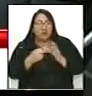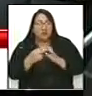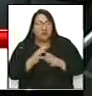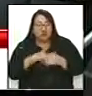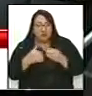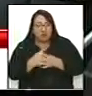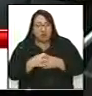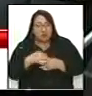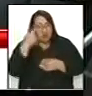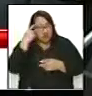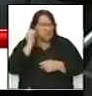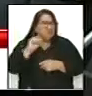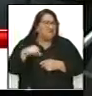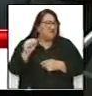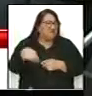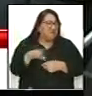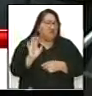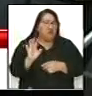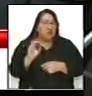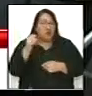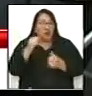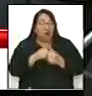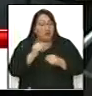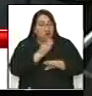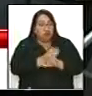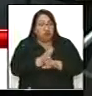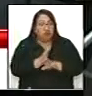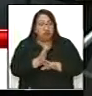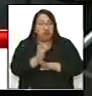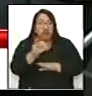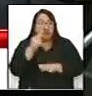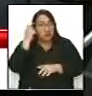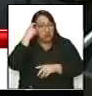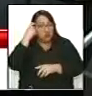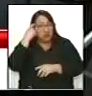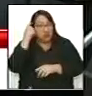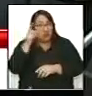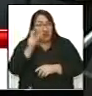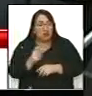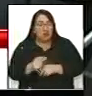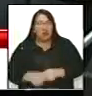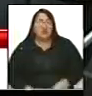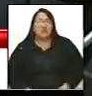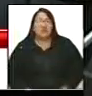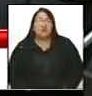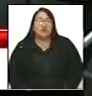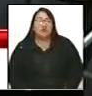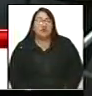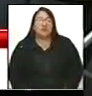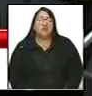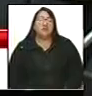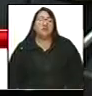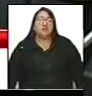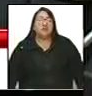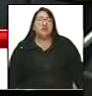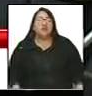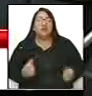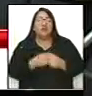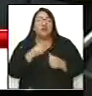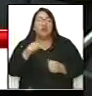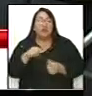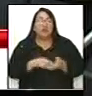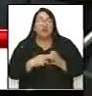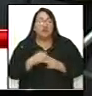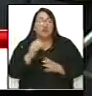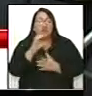subestimados, tanto por sus desarrollos de inteligencias, por lo que ellos podrían proponer. Debido a ello, es que